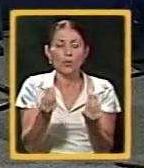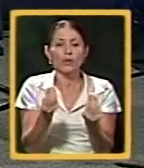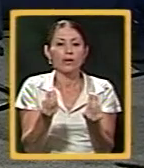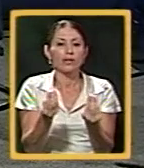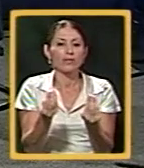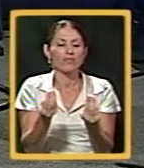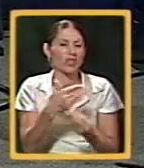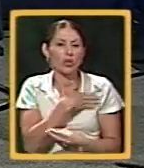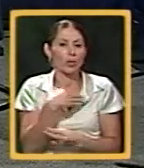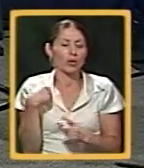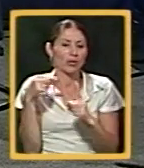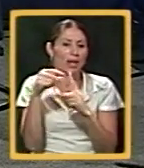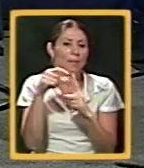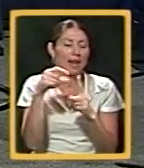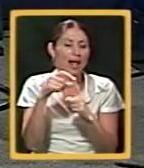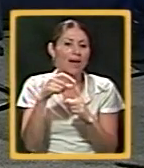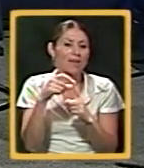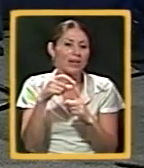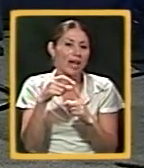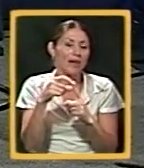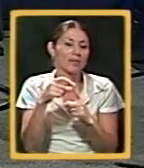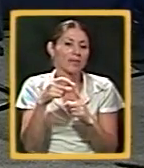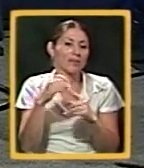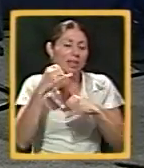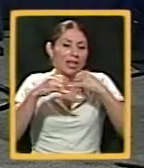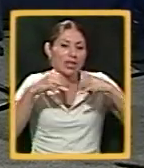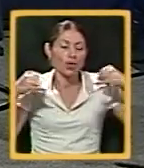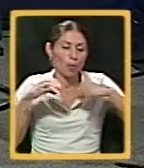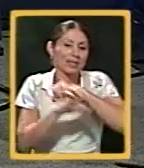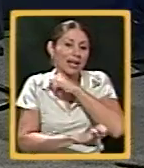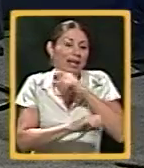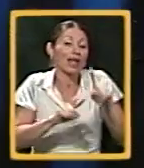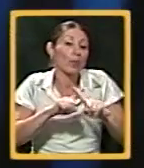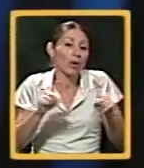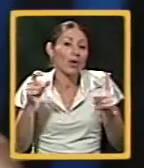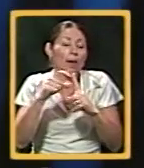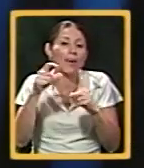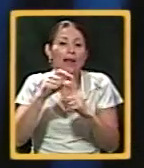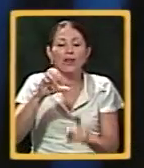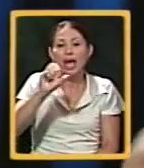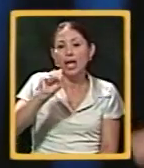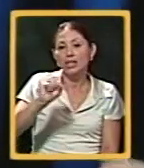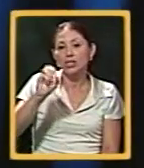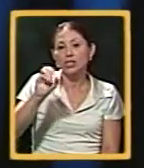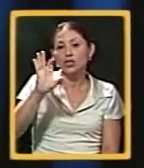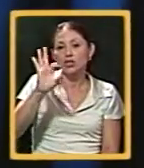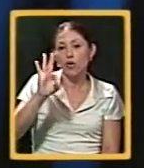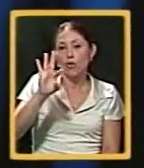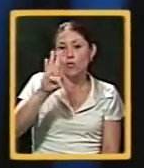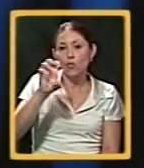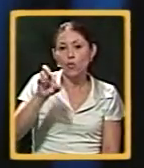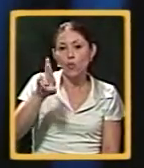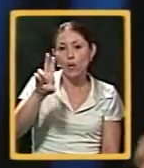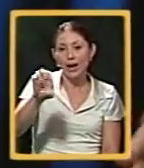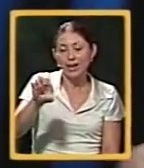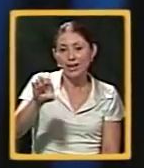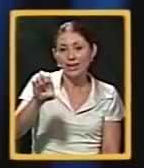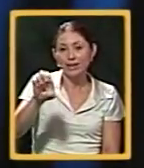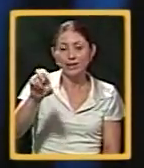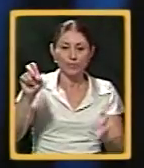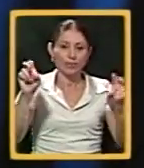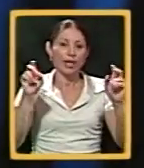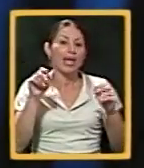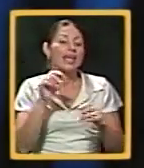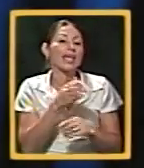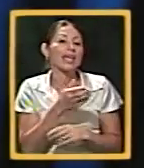no me gusta la palabra de idioma extranjero, a menos que esté hablando de idioma extranjero, pero bueno, software que si no es